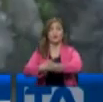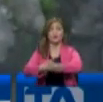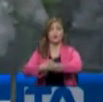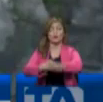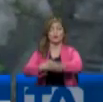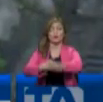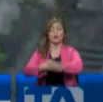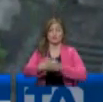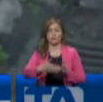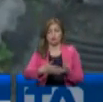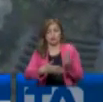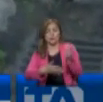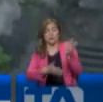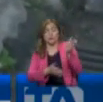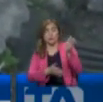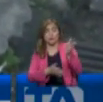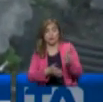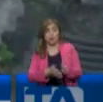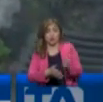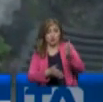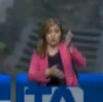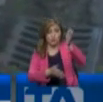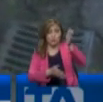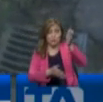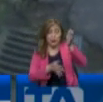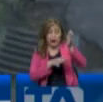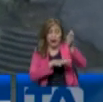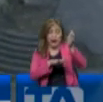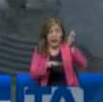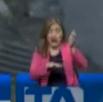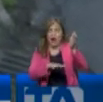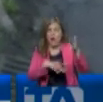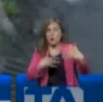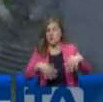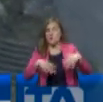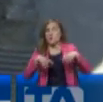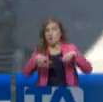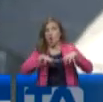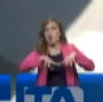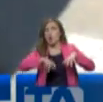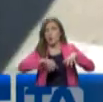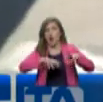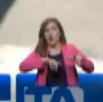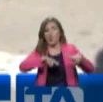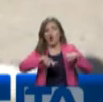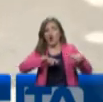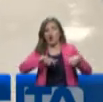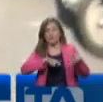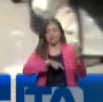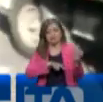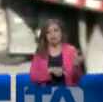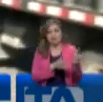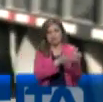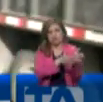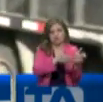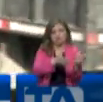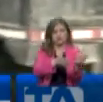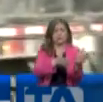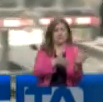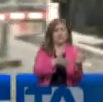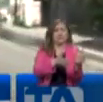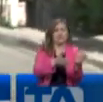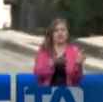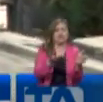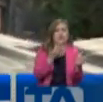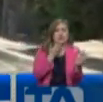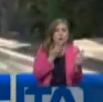el muro de esta institución educativa se toma gran parte de la calzada. Sí, y no existe tampoco veredas. Entonces, los chicos que